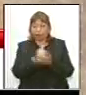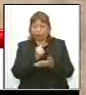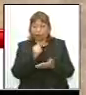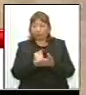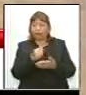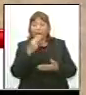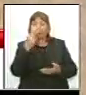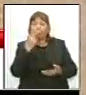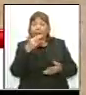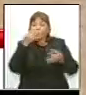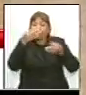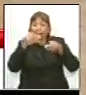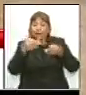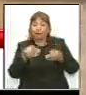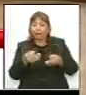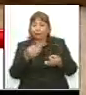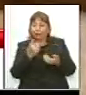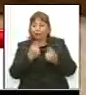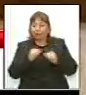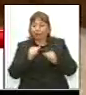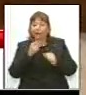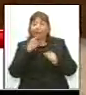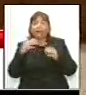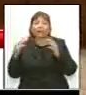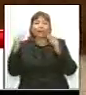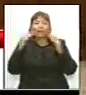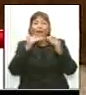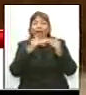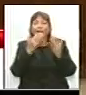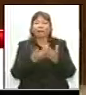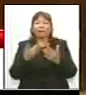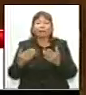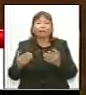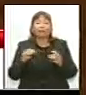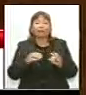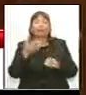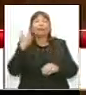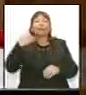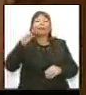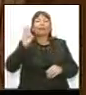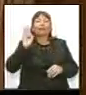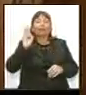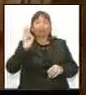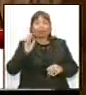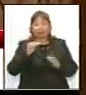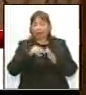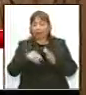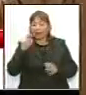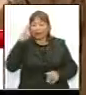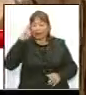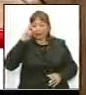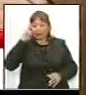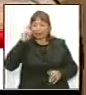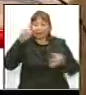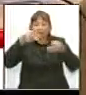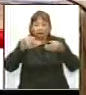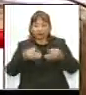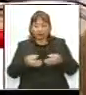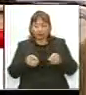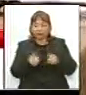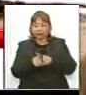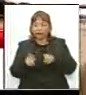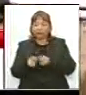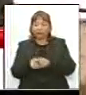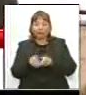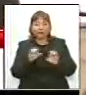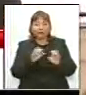dice, evidentemente esta posibilidad se relaciona con aquellos casos en los que existiera una disidencia por razones legítimas, como ocurre en